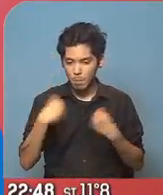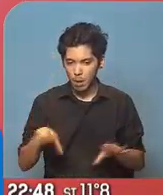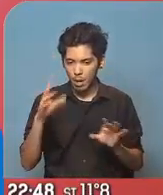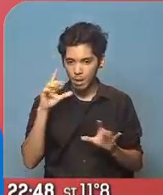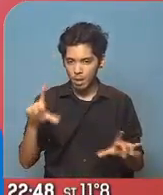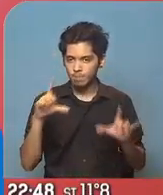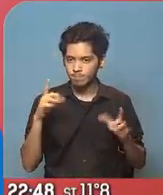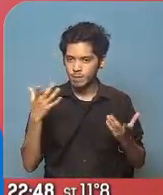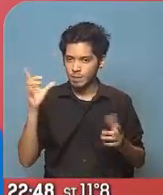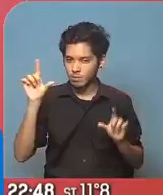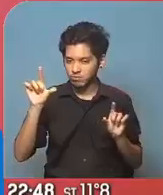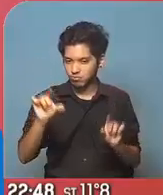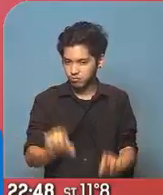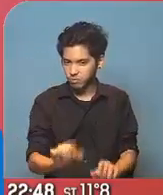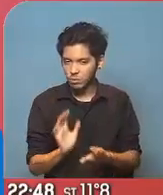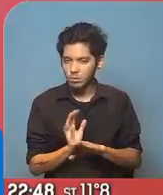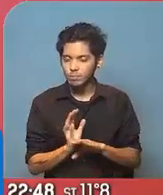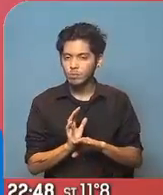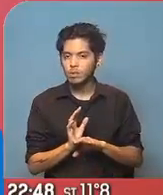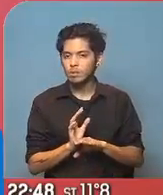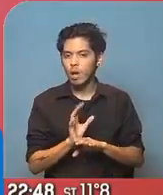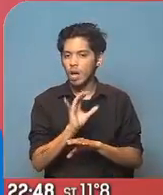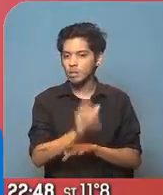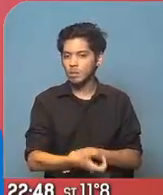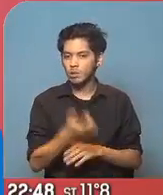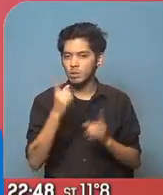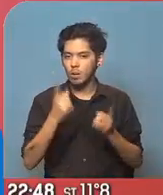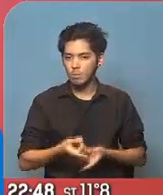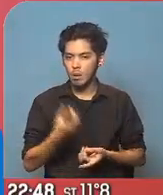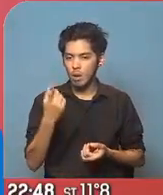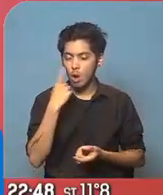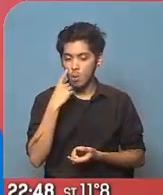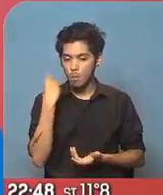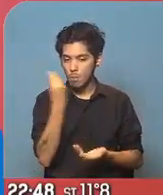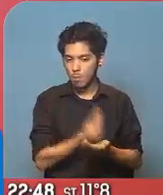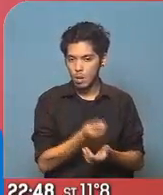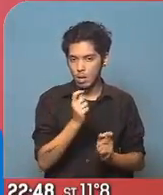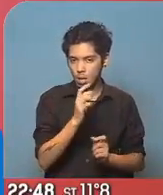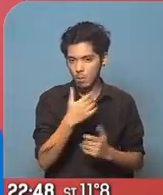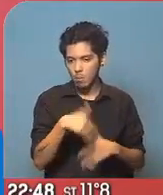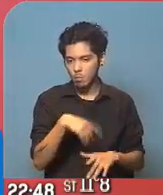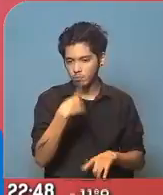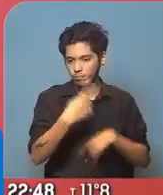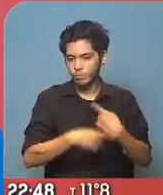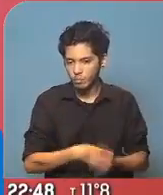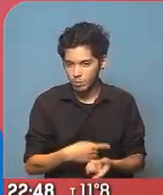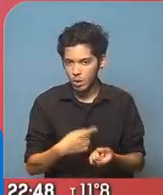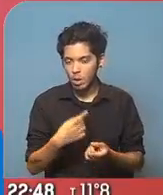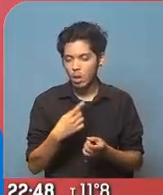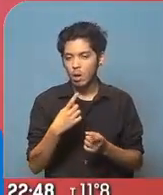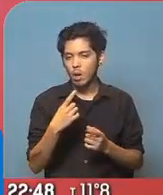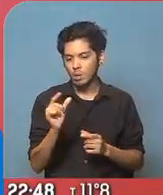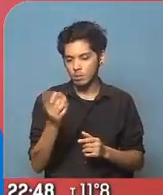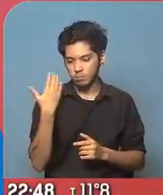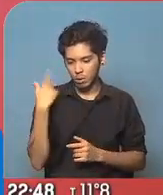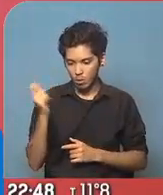prestigio y es bajísimo su nivel de aceptación, sino que su candidato Enrique Meireles, que se especulaba mucho con él hace no tantos